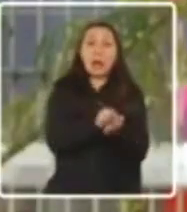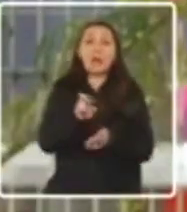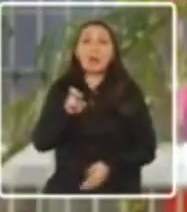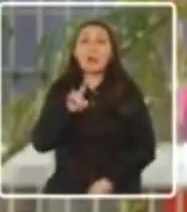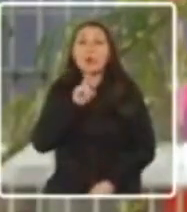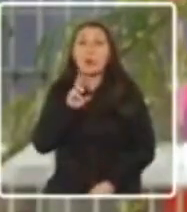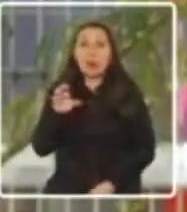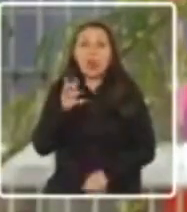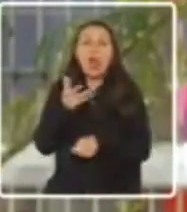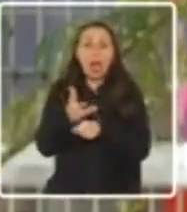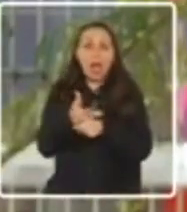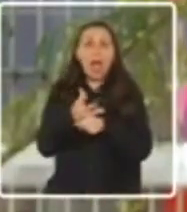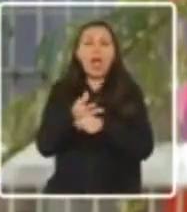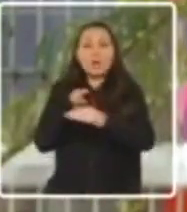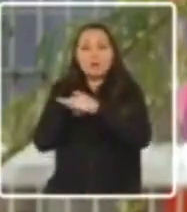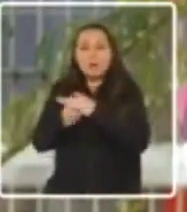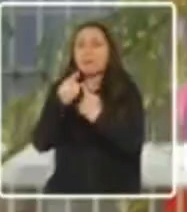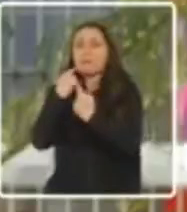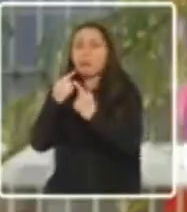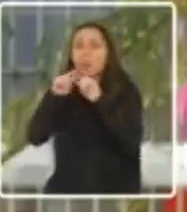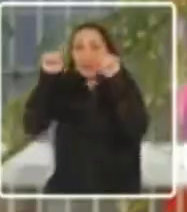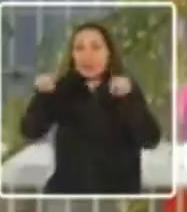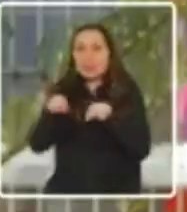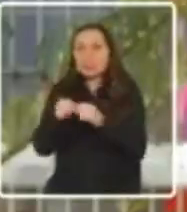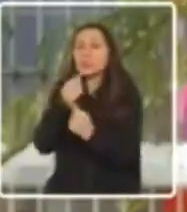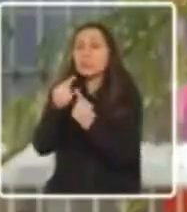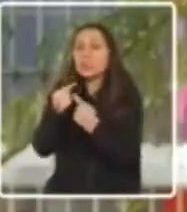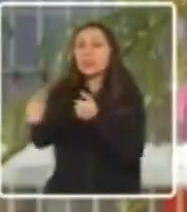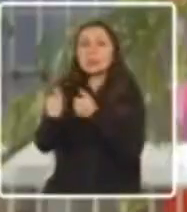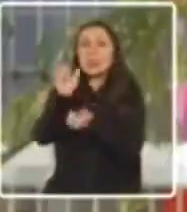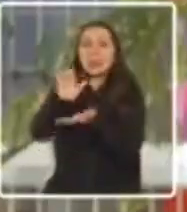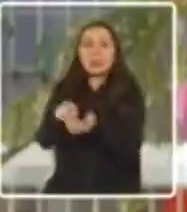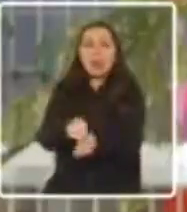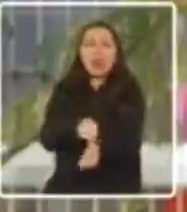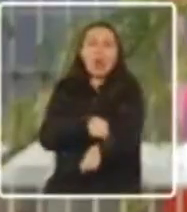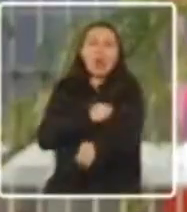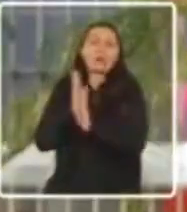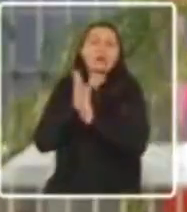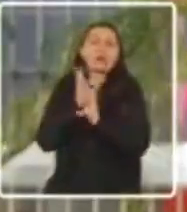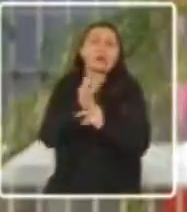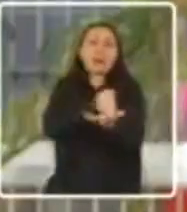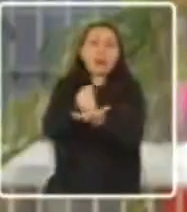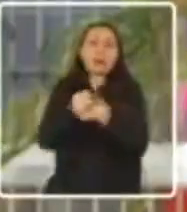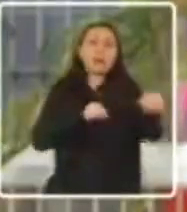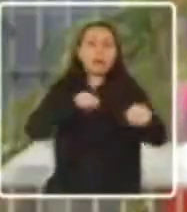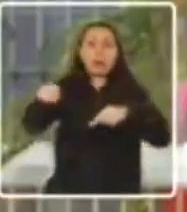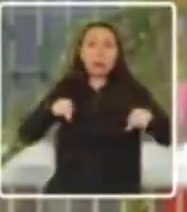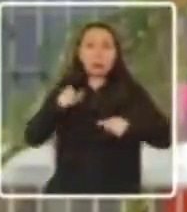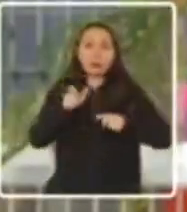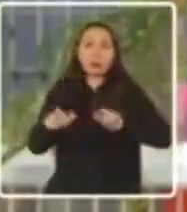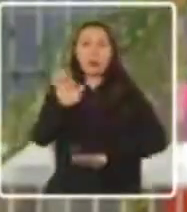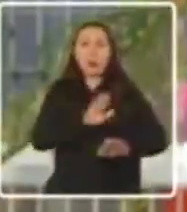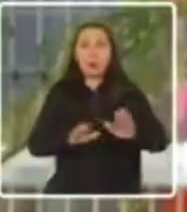Putre dispondrán de una ventanilla única con atención para acercar el Estado y poner fin a la larga fila de trámites que muchas veces tienen que realizar los